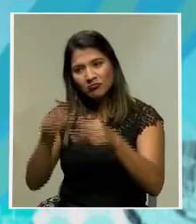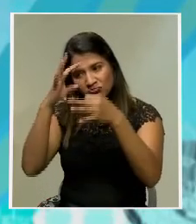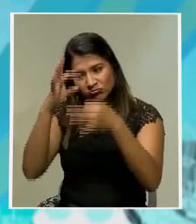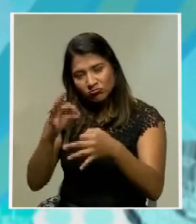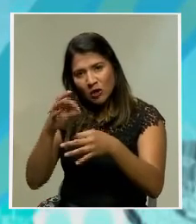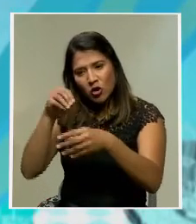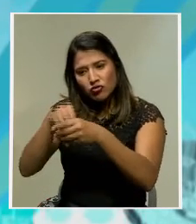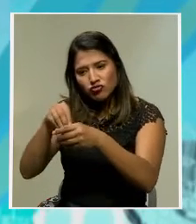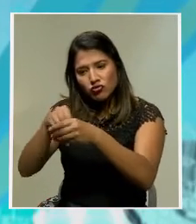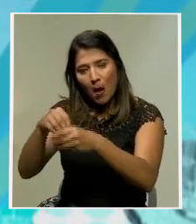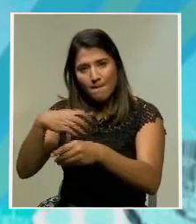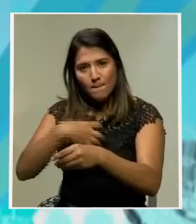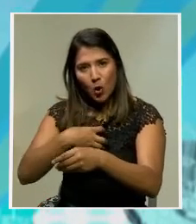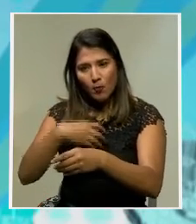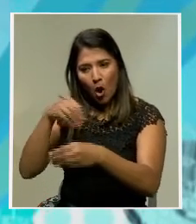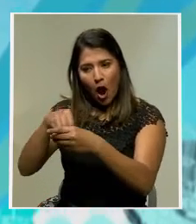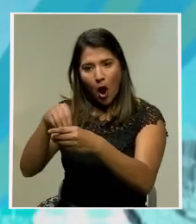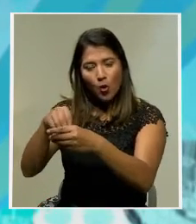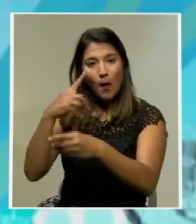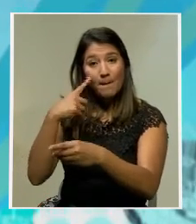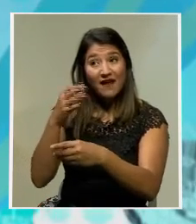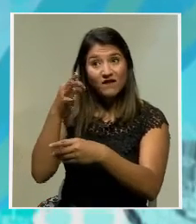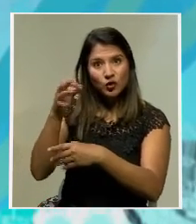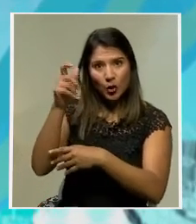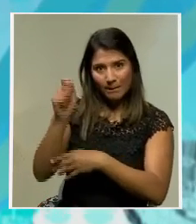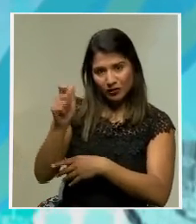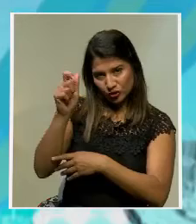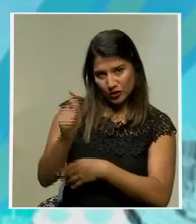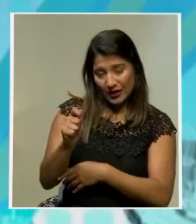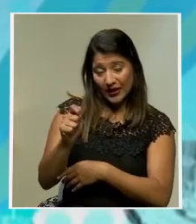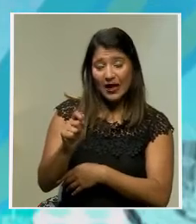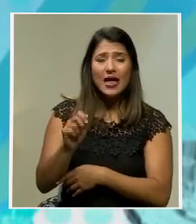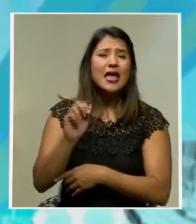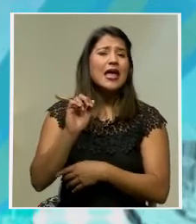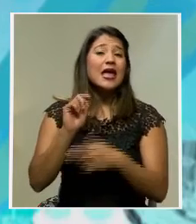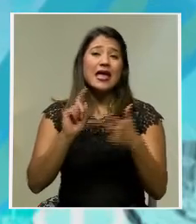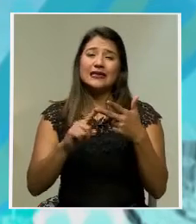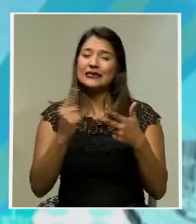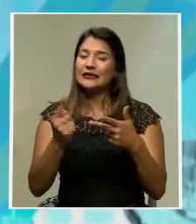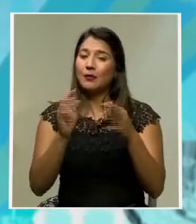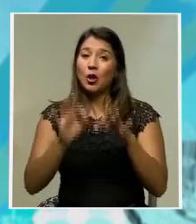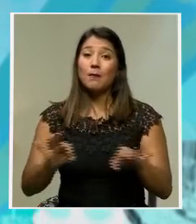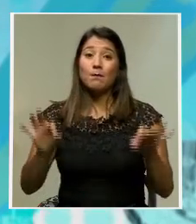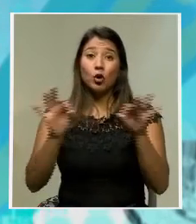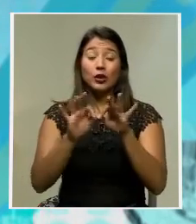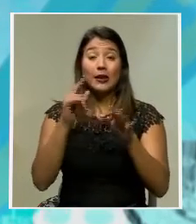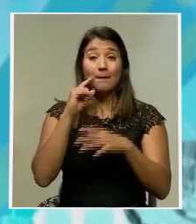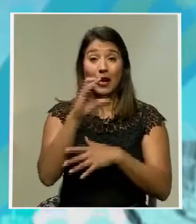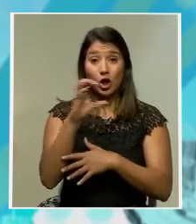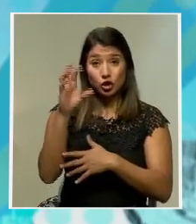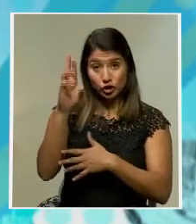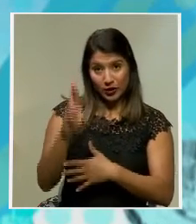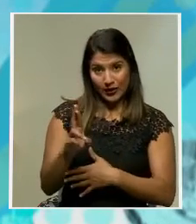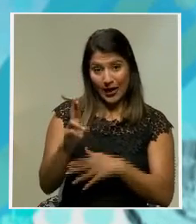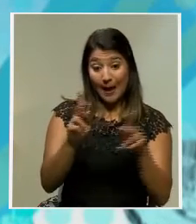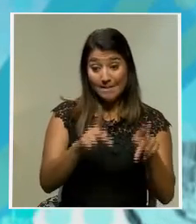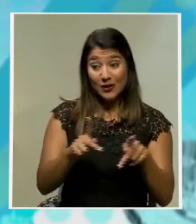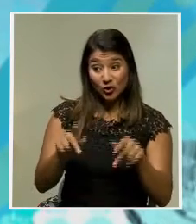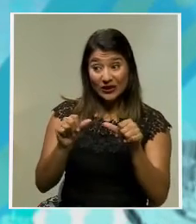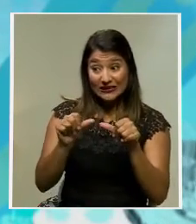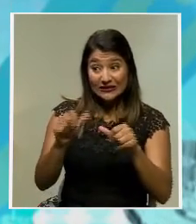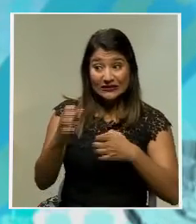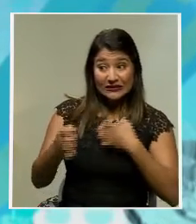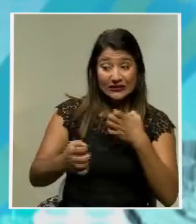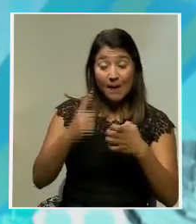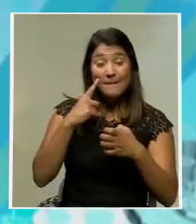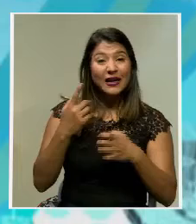están maduras y demás, siempre para el país sigue siendo importante el mantener el estímulo para que cada vez